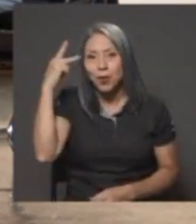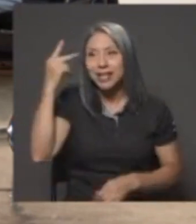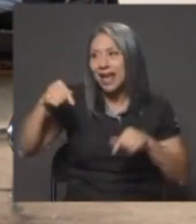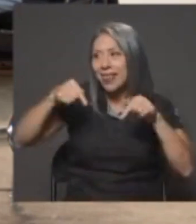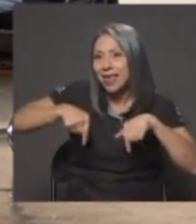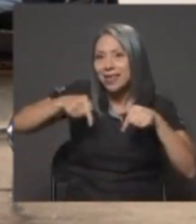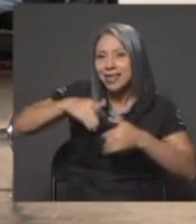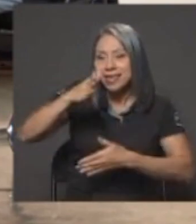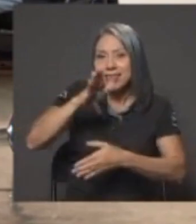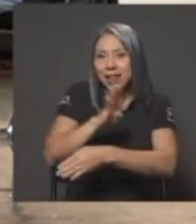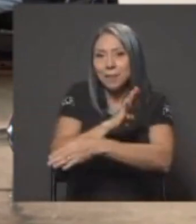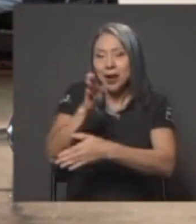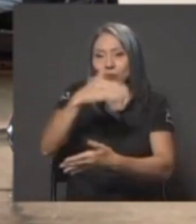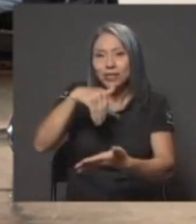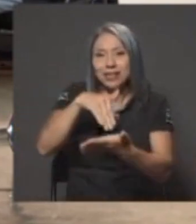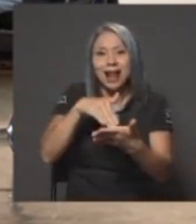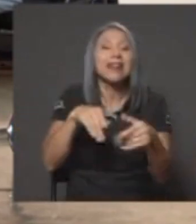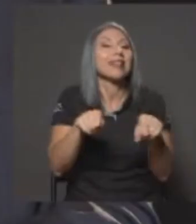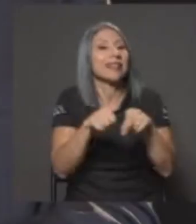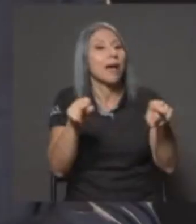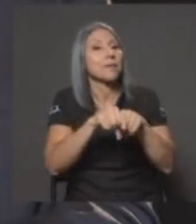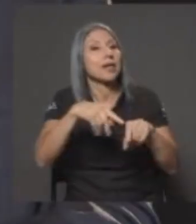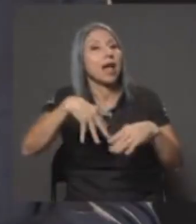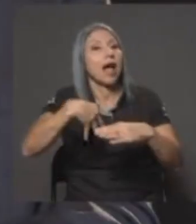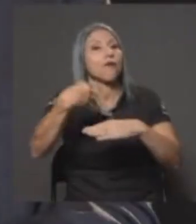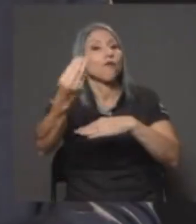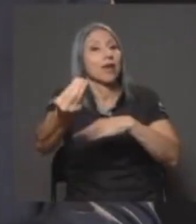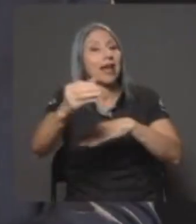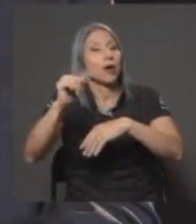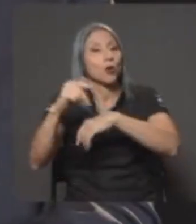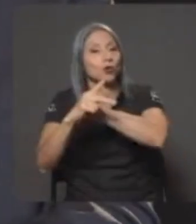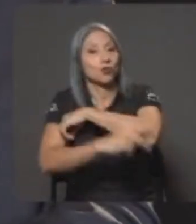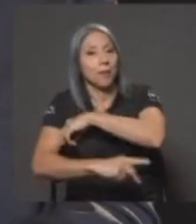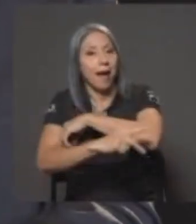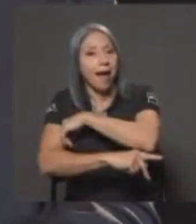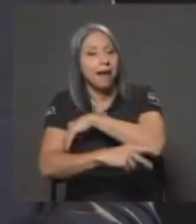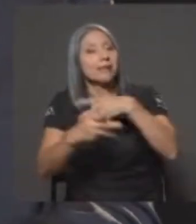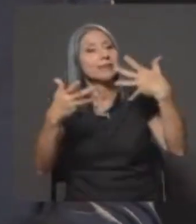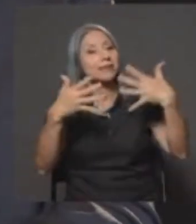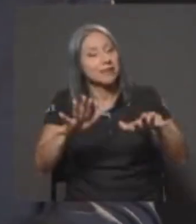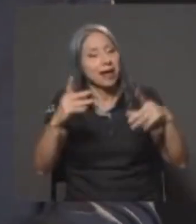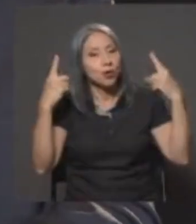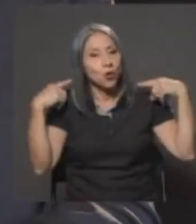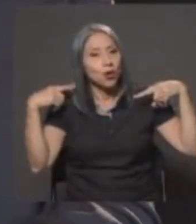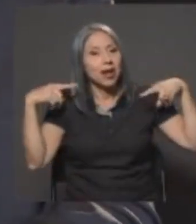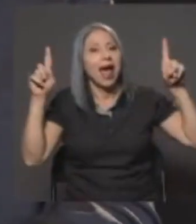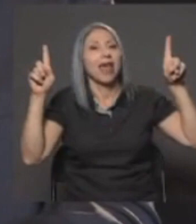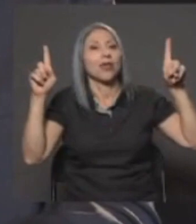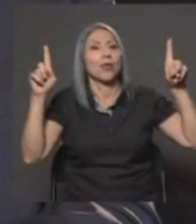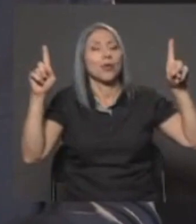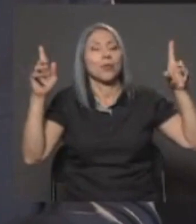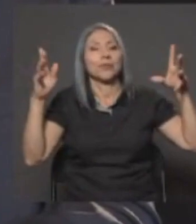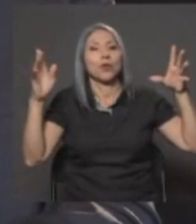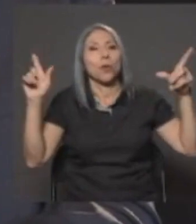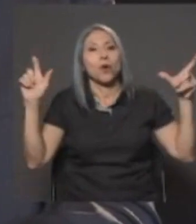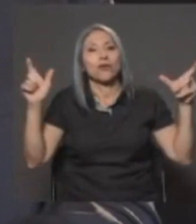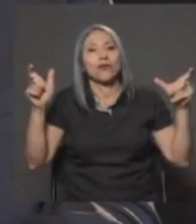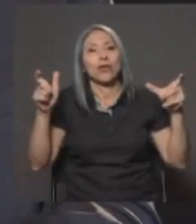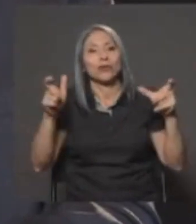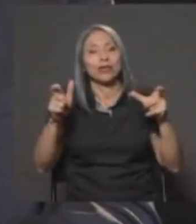aquí del Banco Central, sino las políticas de afuera, ¿verdad? Que han logrado reducir las